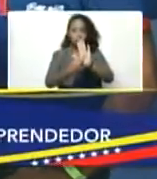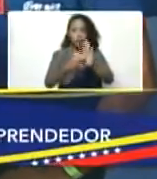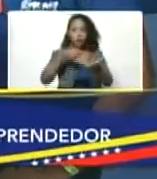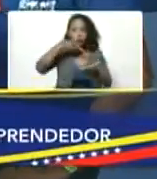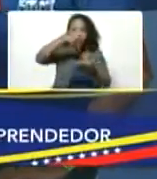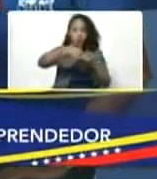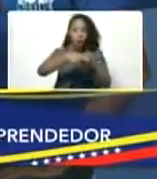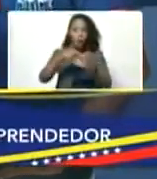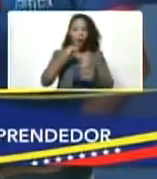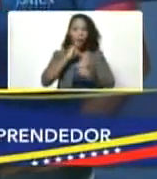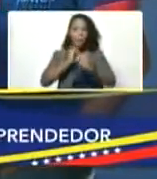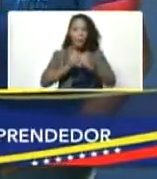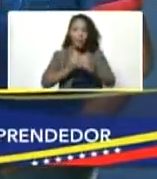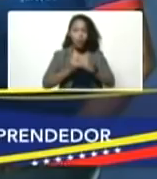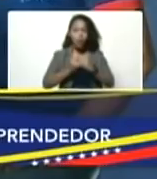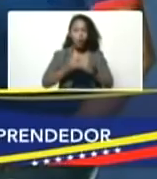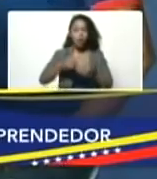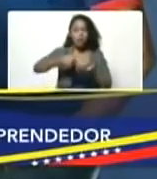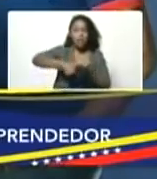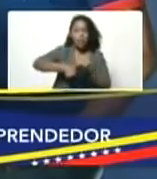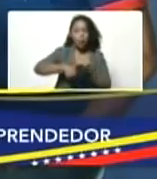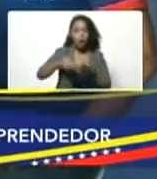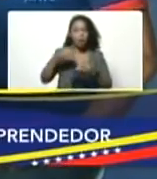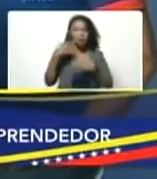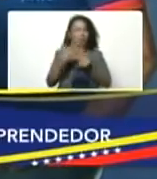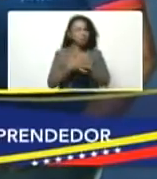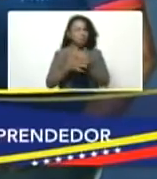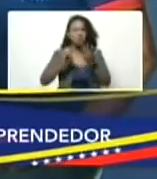nombre, apellido, cédula, la razón social,